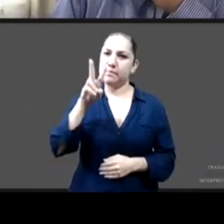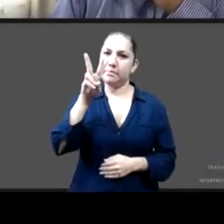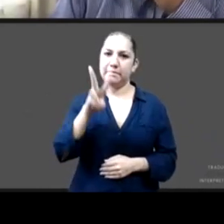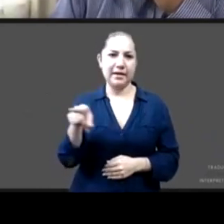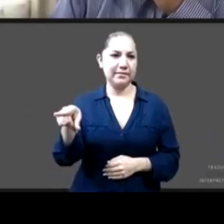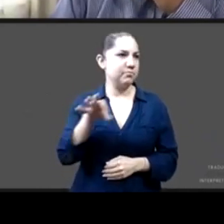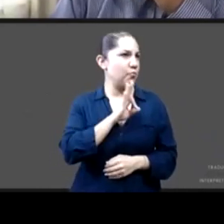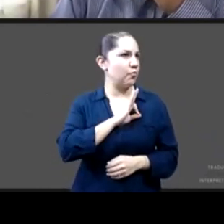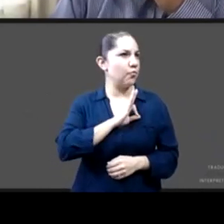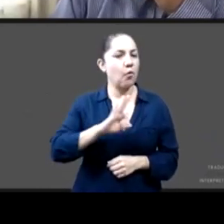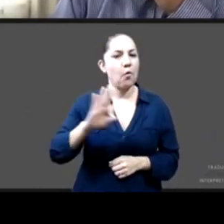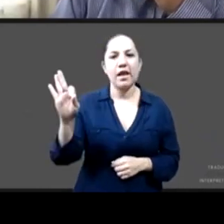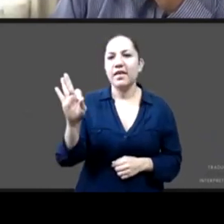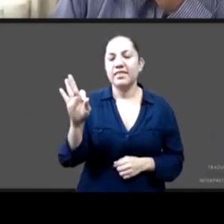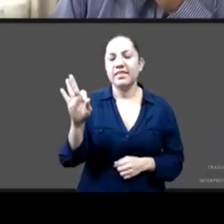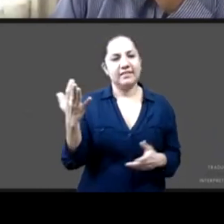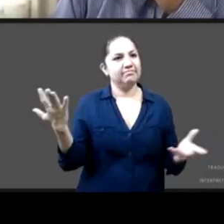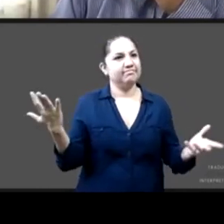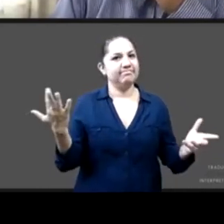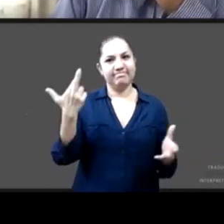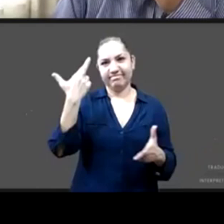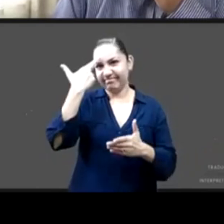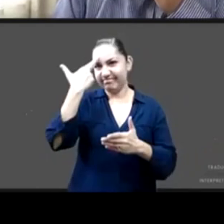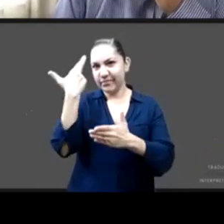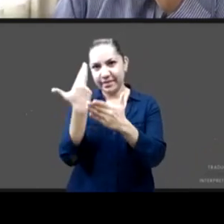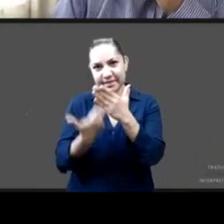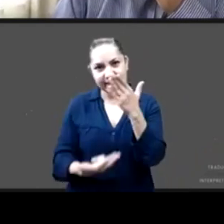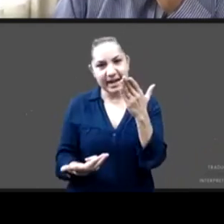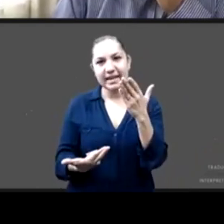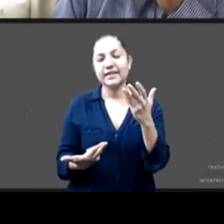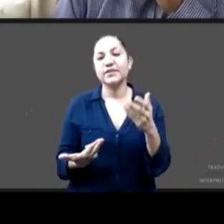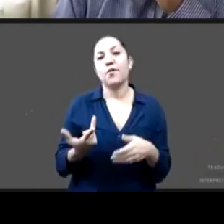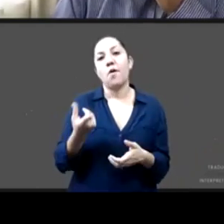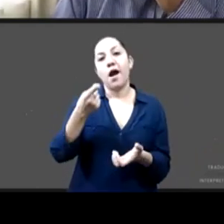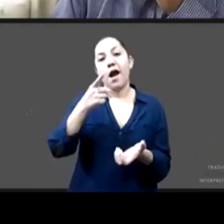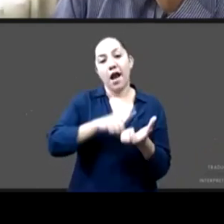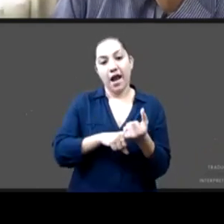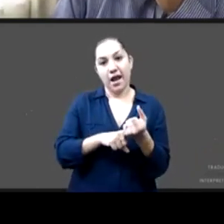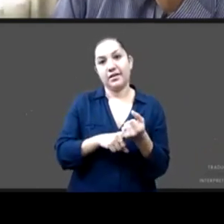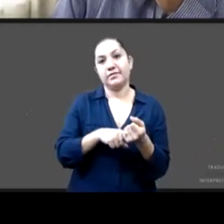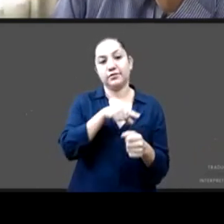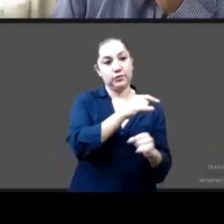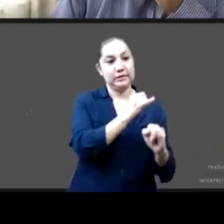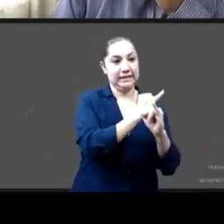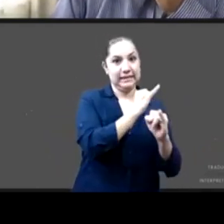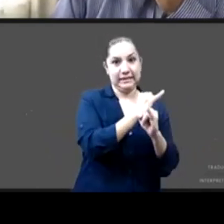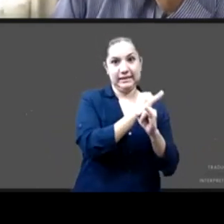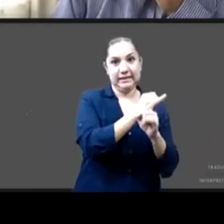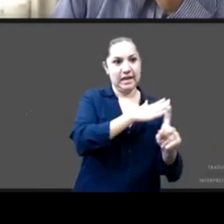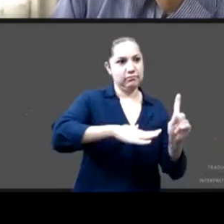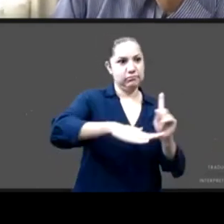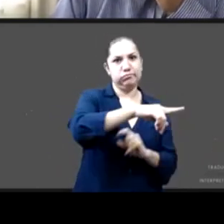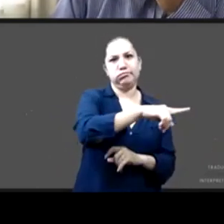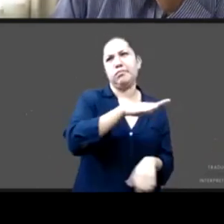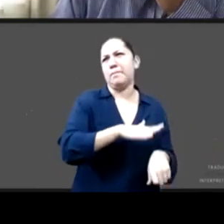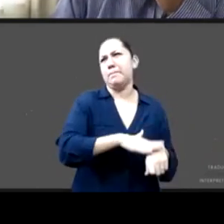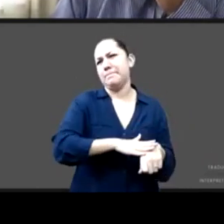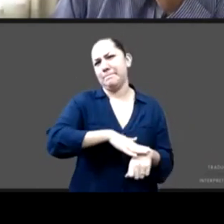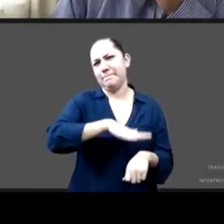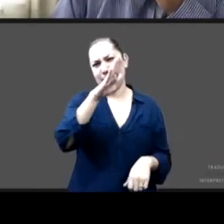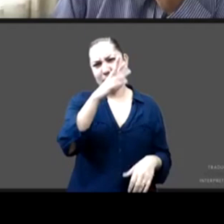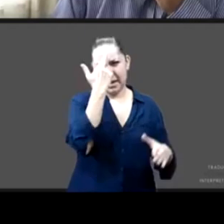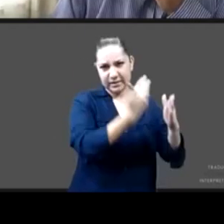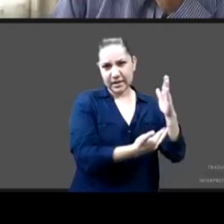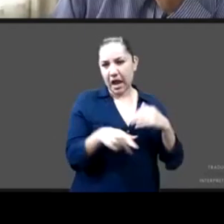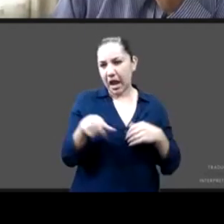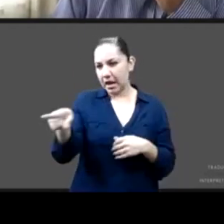tienen de ser víctimas de delitos en el Internet, de ser víctimas de delitos en línea.